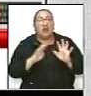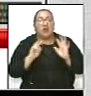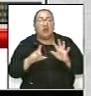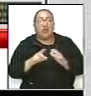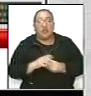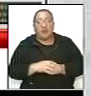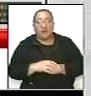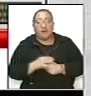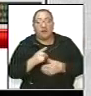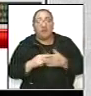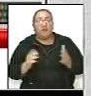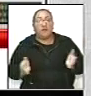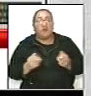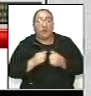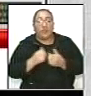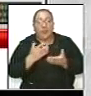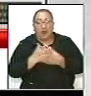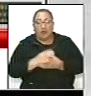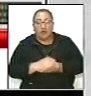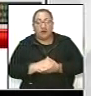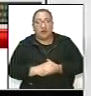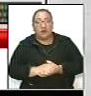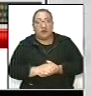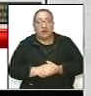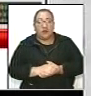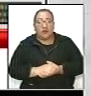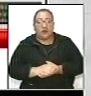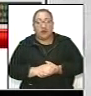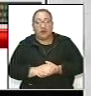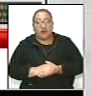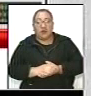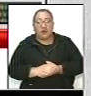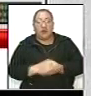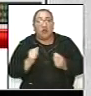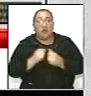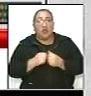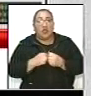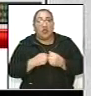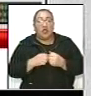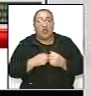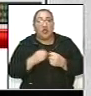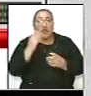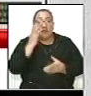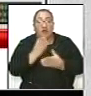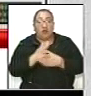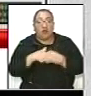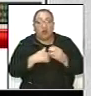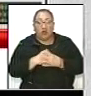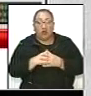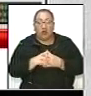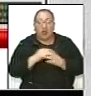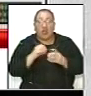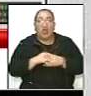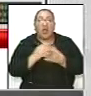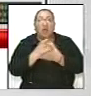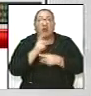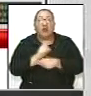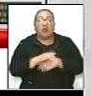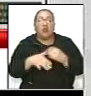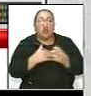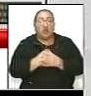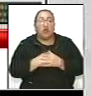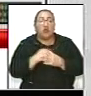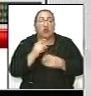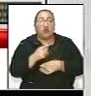3797, que promueve la educación inclusiva, garantizando el enfoque inclusivo en la educación en todas